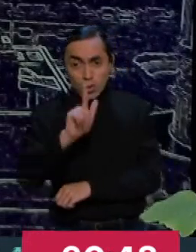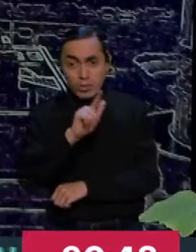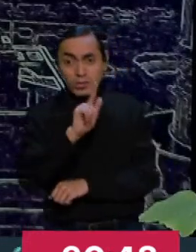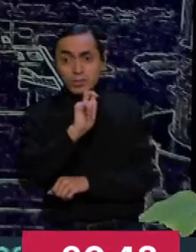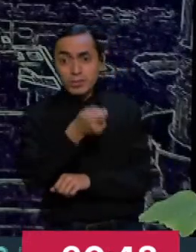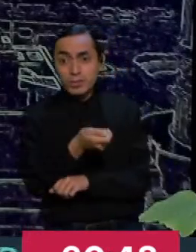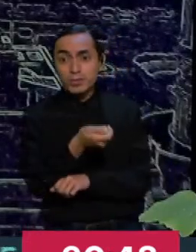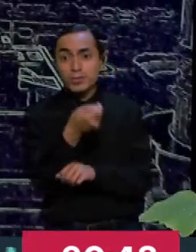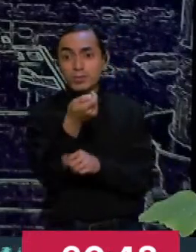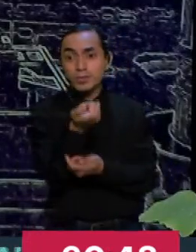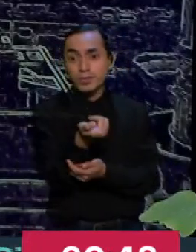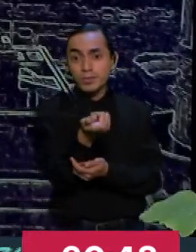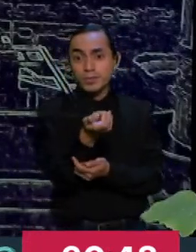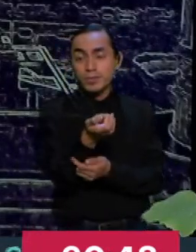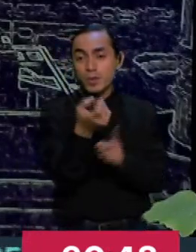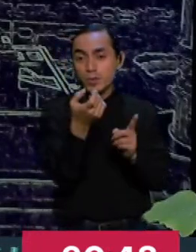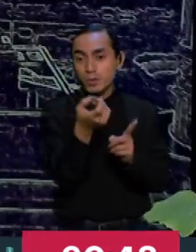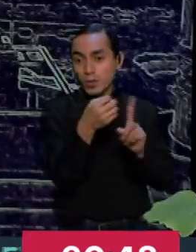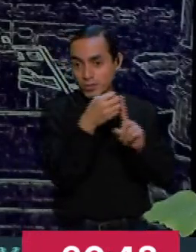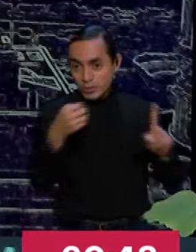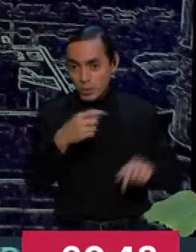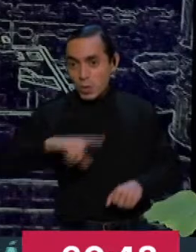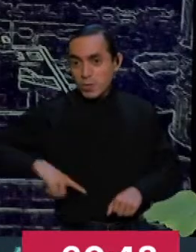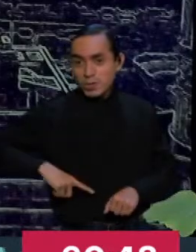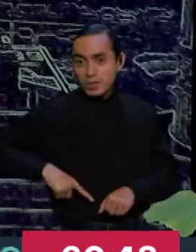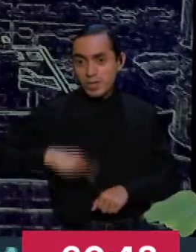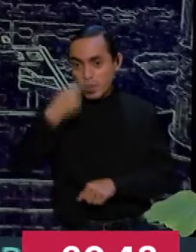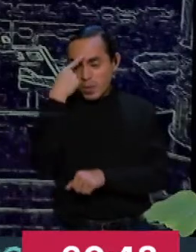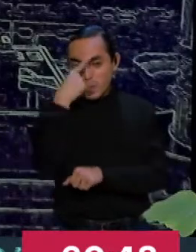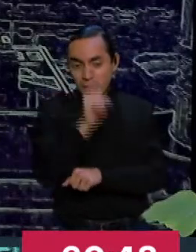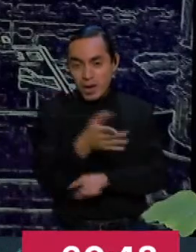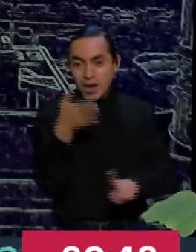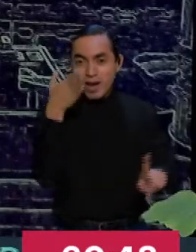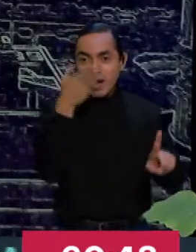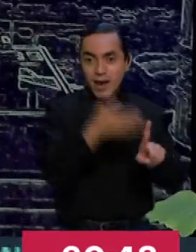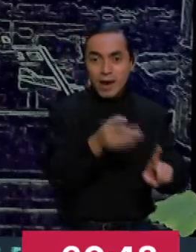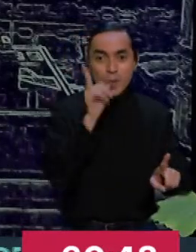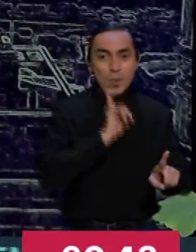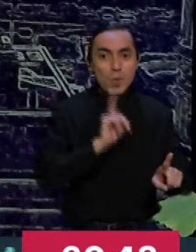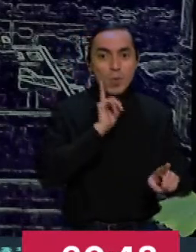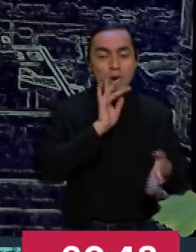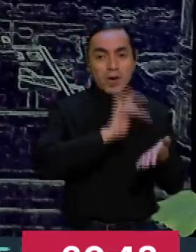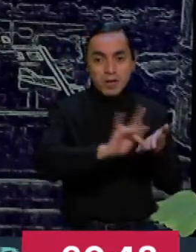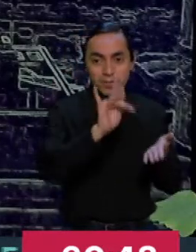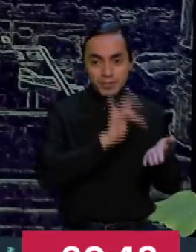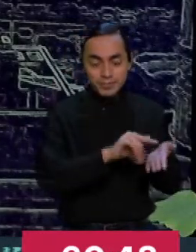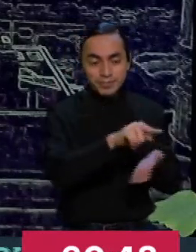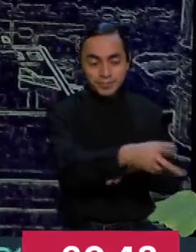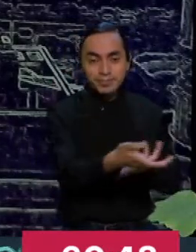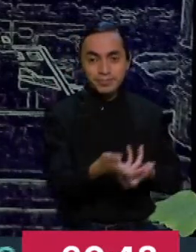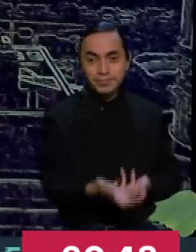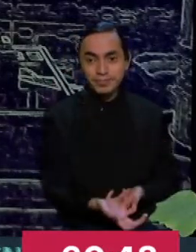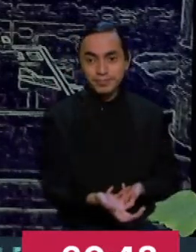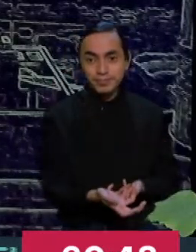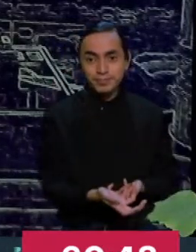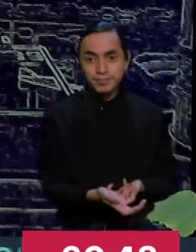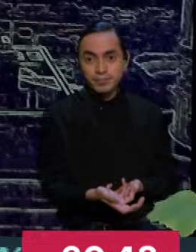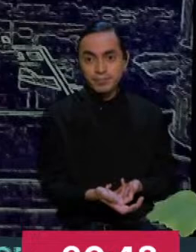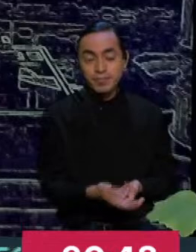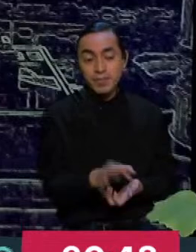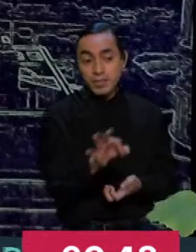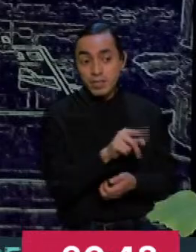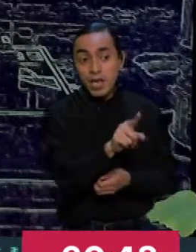de gobierno que nacieron con el fin de apoyar a las mujeres en torno a la violencia que vivan. Puede